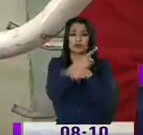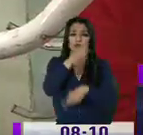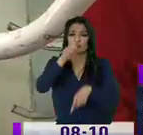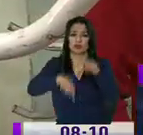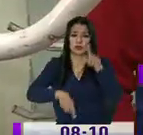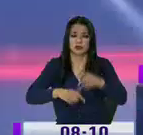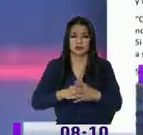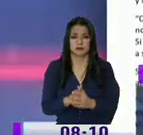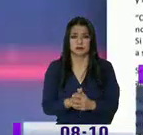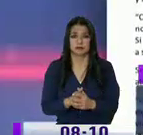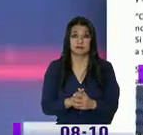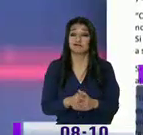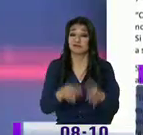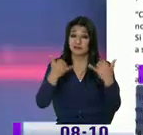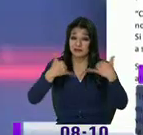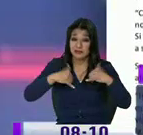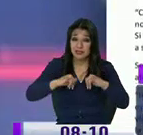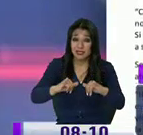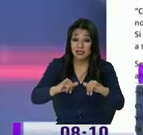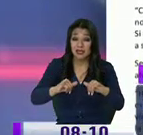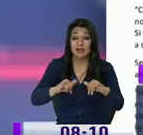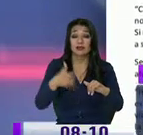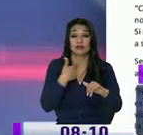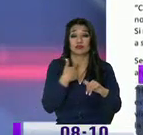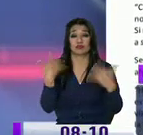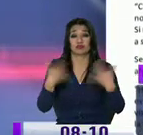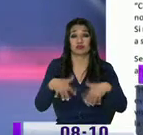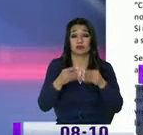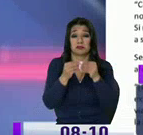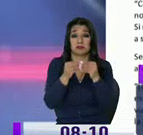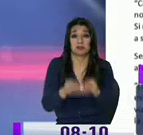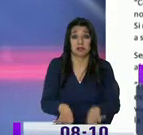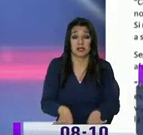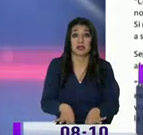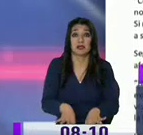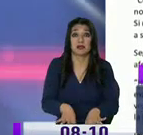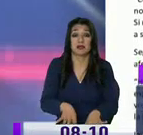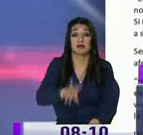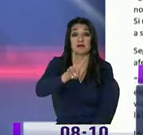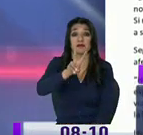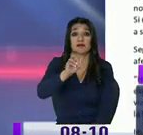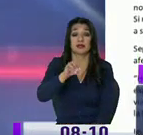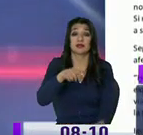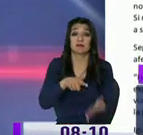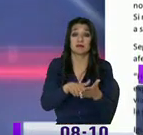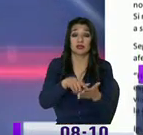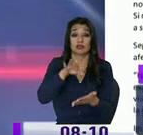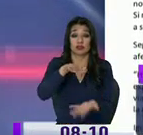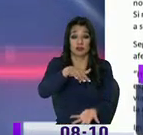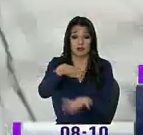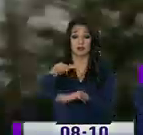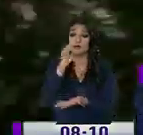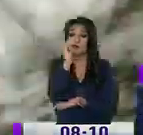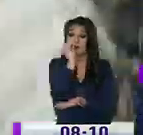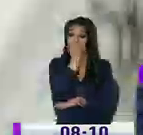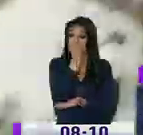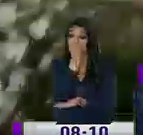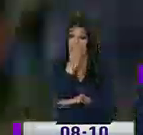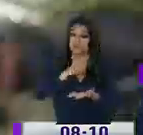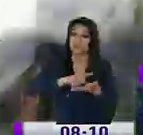Detalla que si esta situación continúa, se corre el riesgo de perder alrededor de 20,000 toneladas de flores que